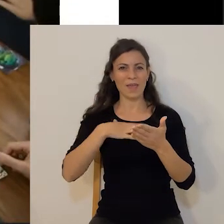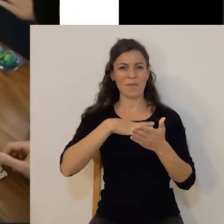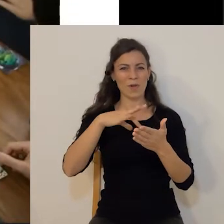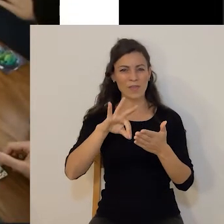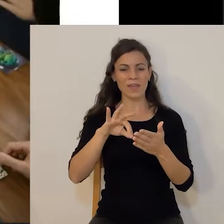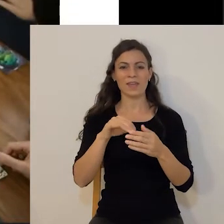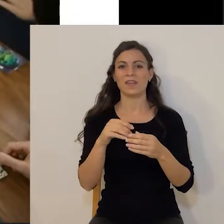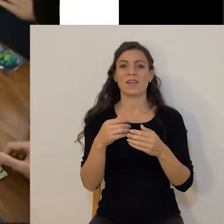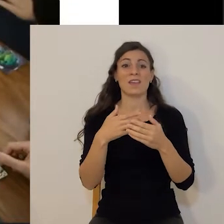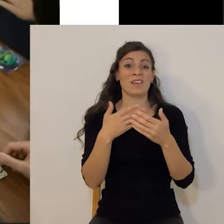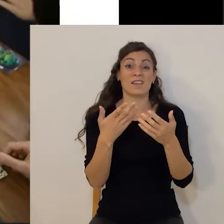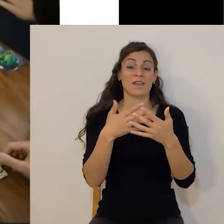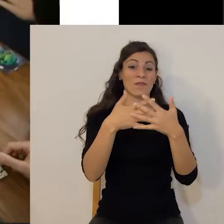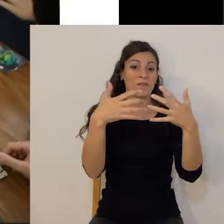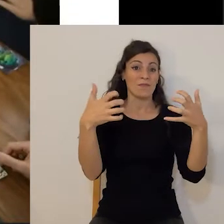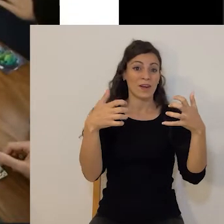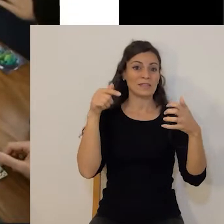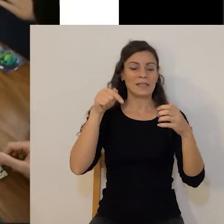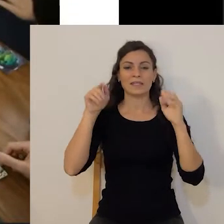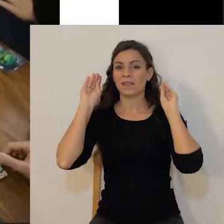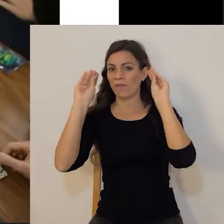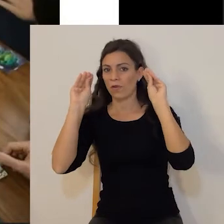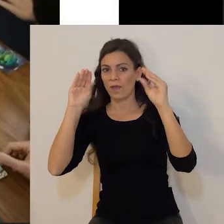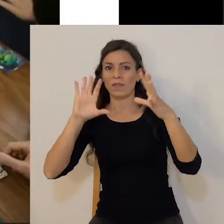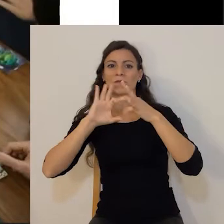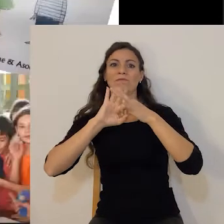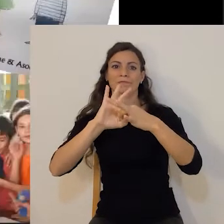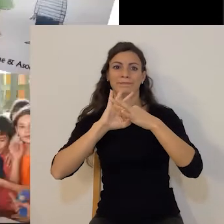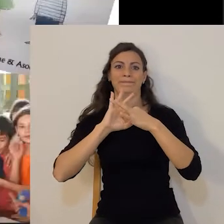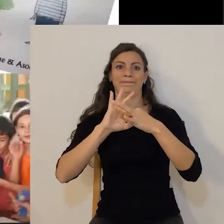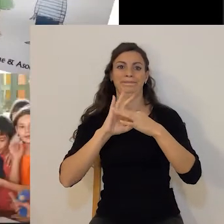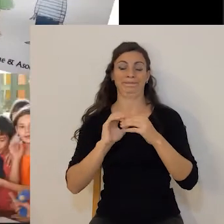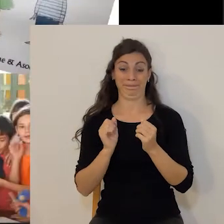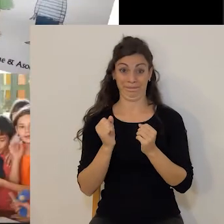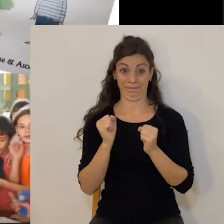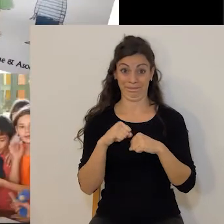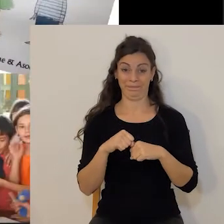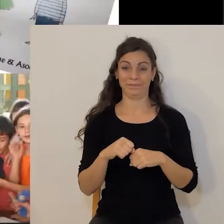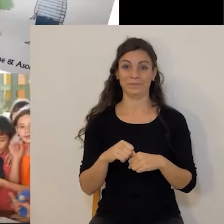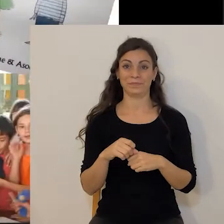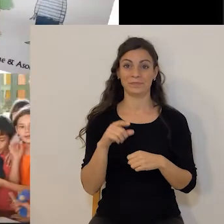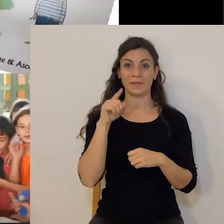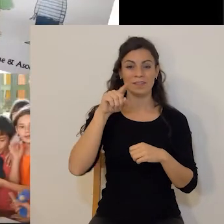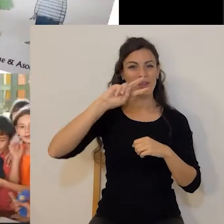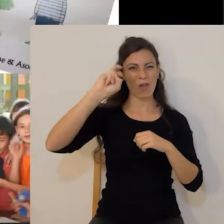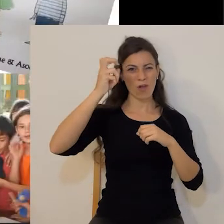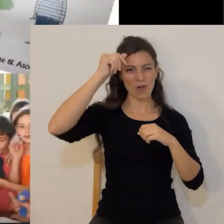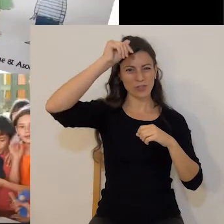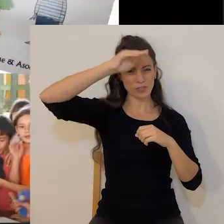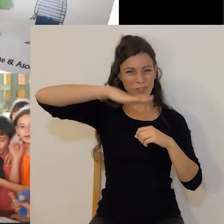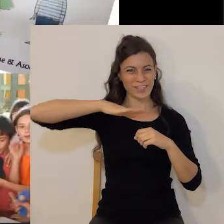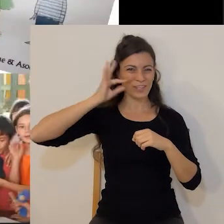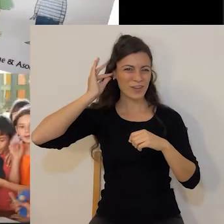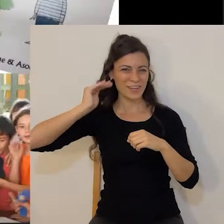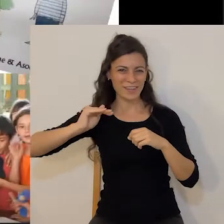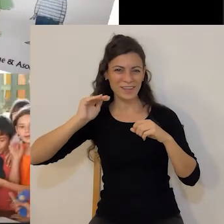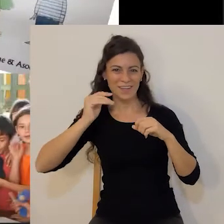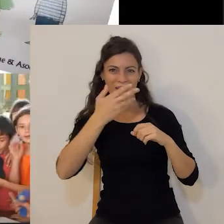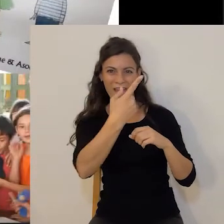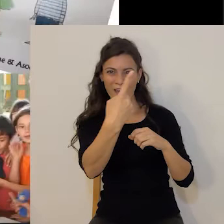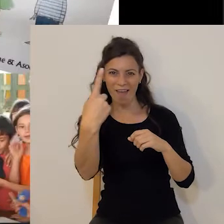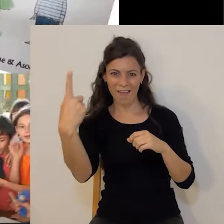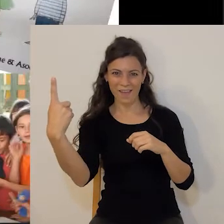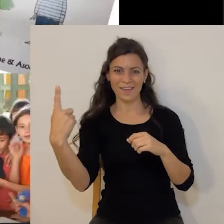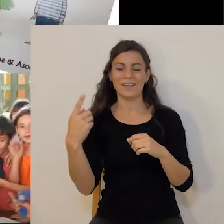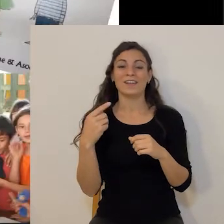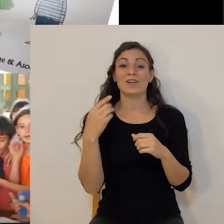que tienen mucho que ver con esta formación. Bien, estos son otros niños y niñas. No solamente